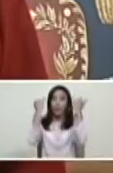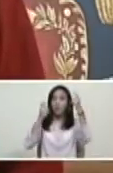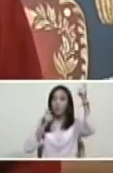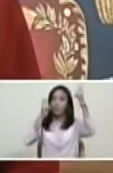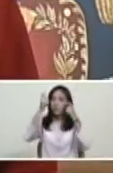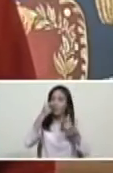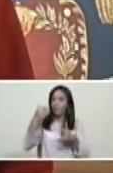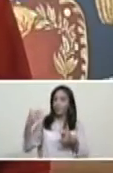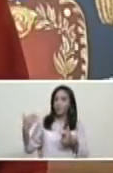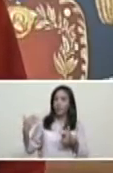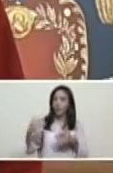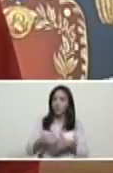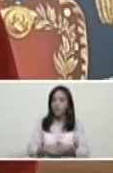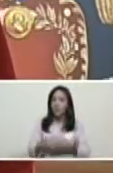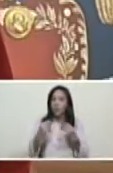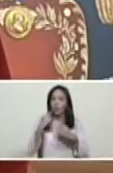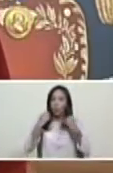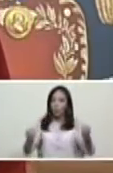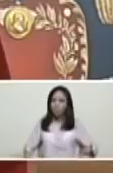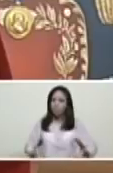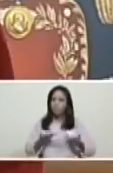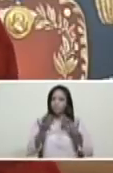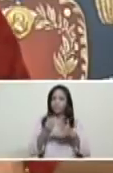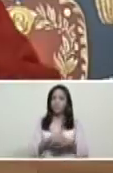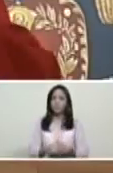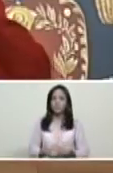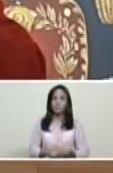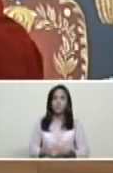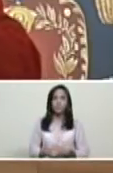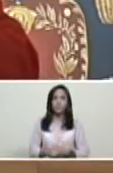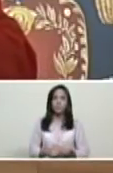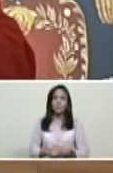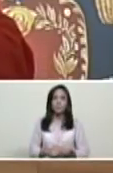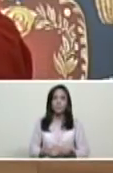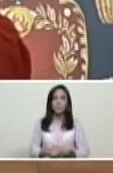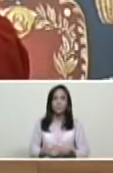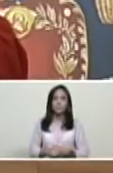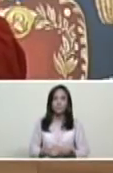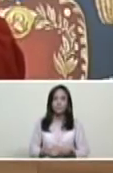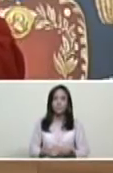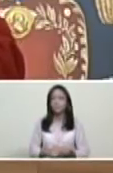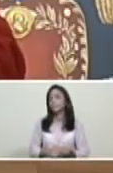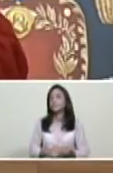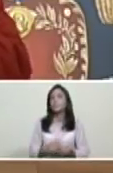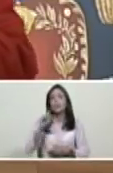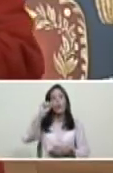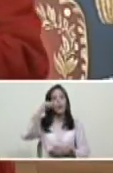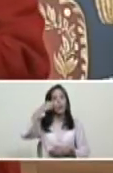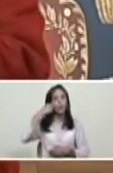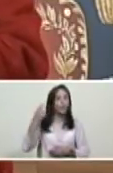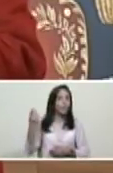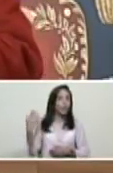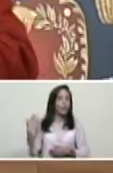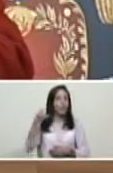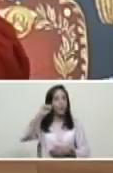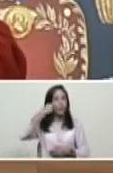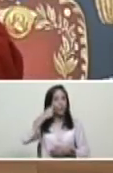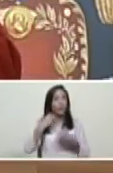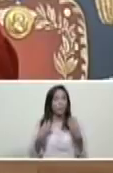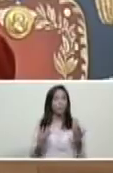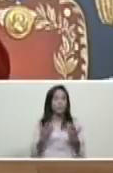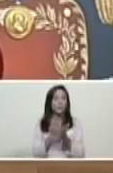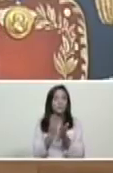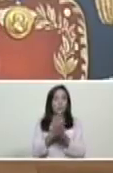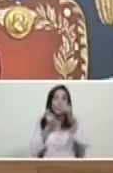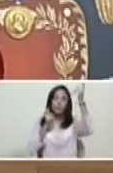multipolar y multicéntrico en la memoria del comandante Hugo Chávez Frías? Bueno, ayer estuvimos recordando mucho al comandante Chávez. 6